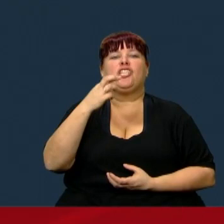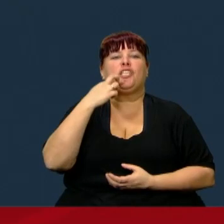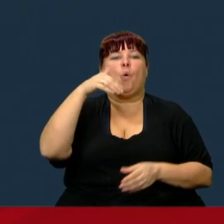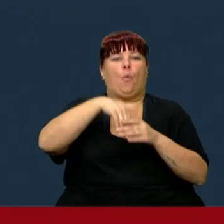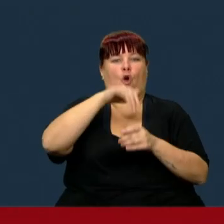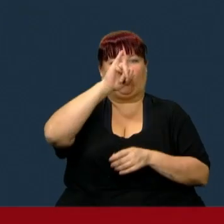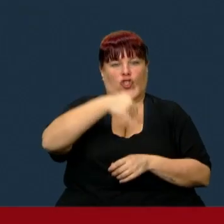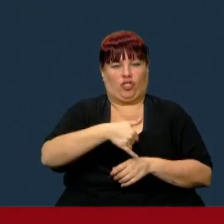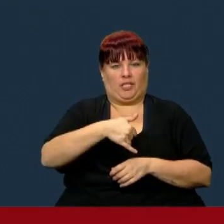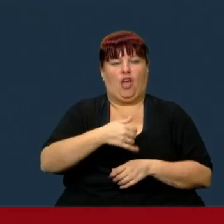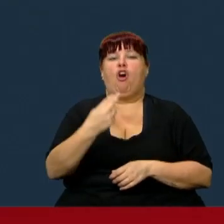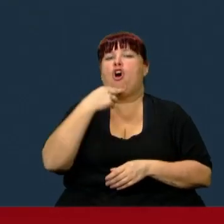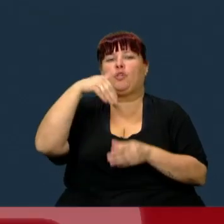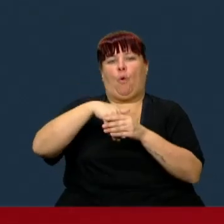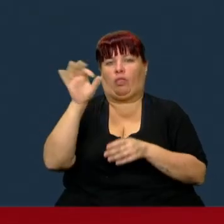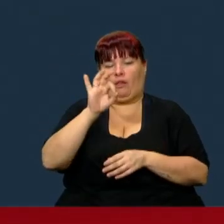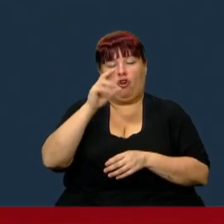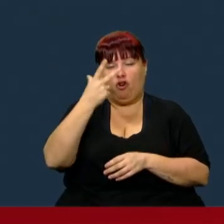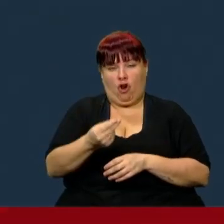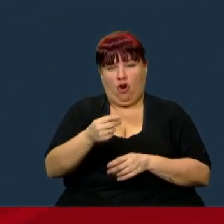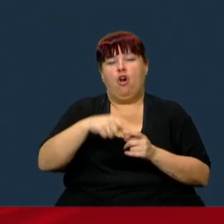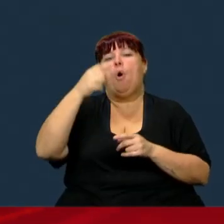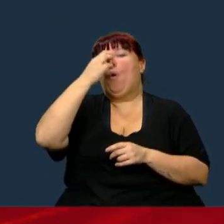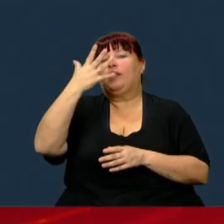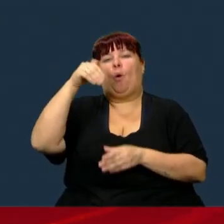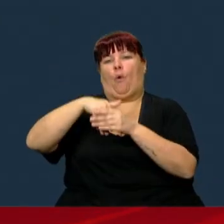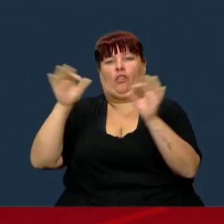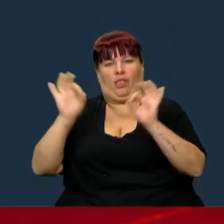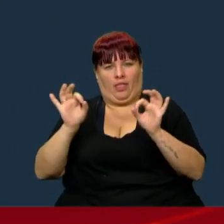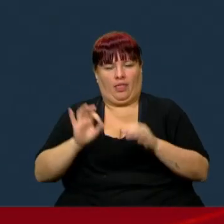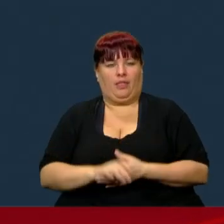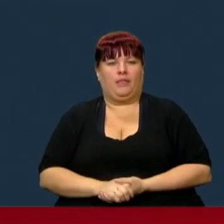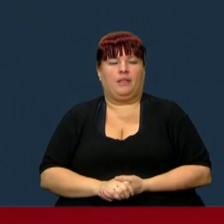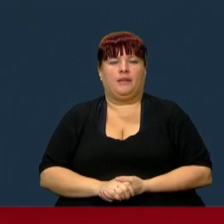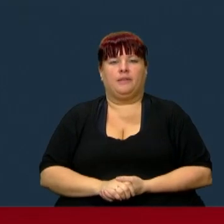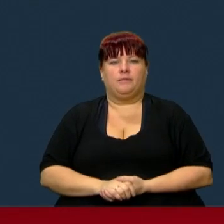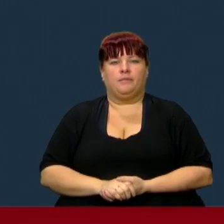119 afirmativos, 11 negativos, 25 abstenciones.